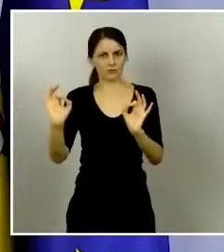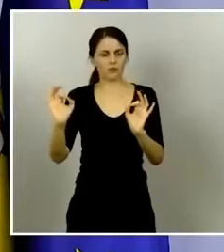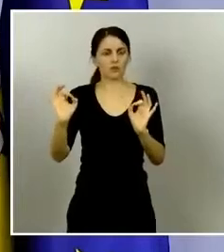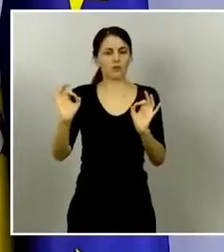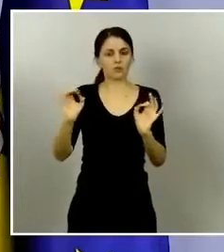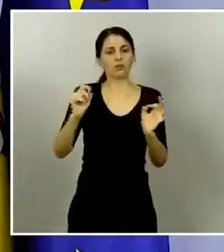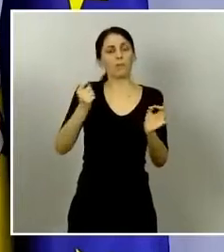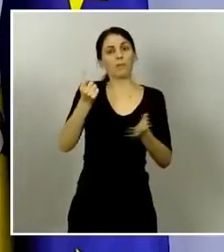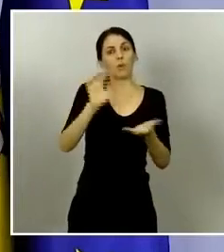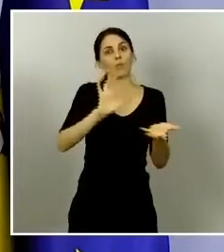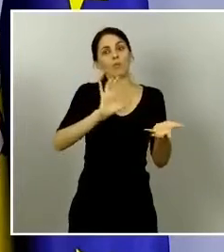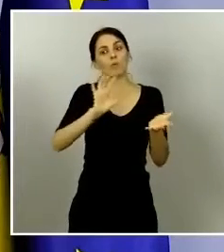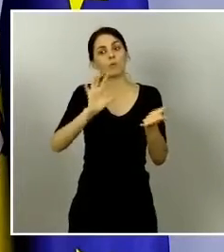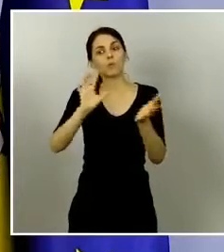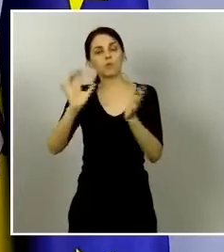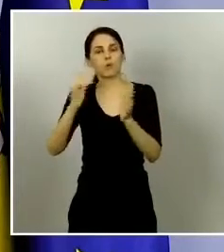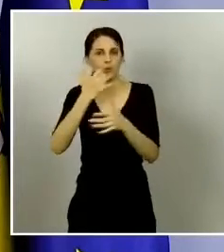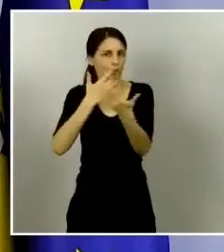plan de desescalada,